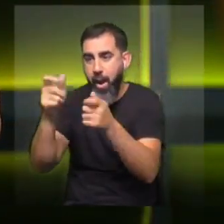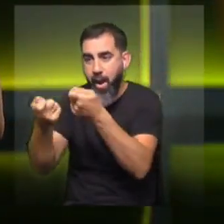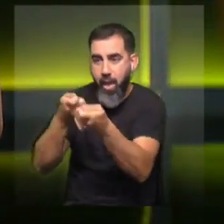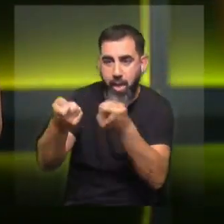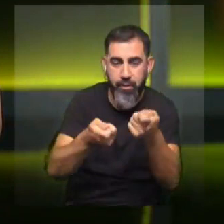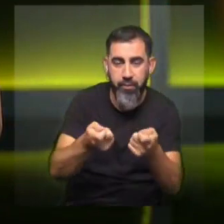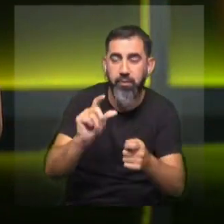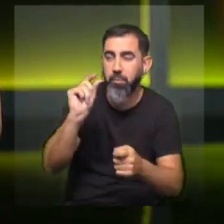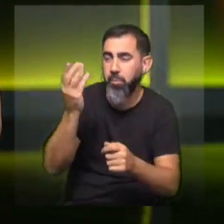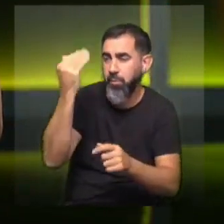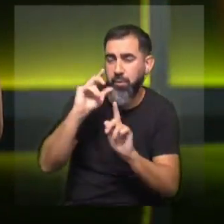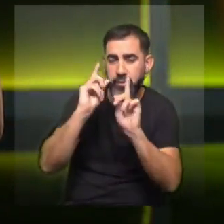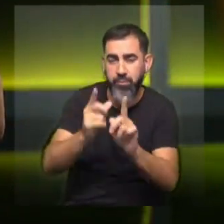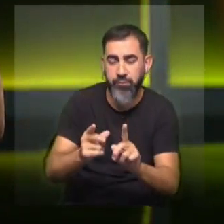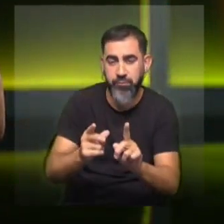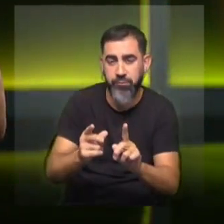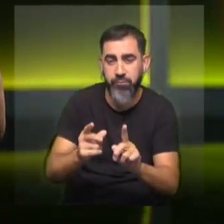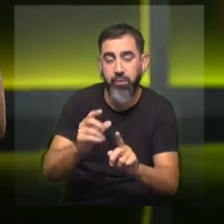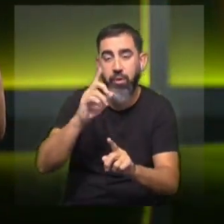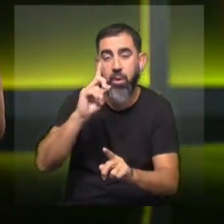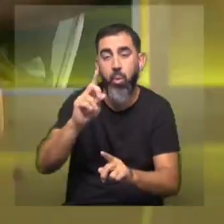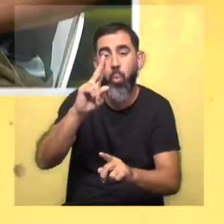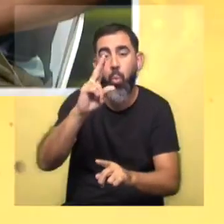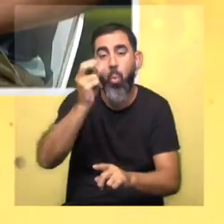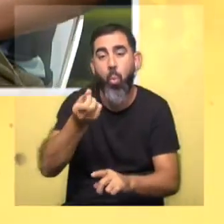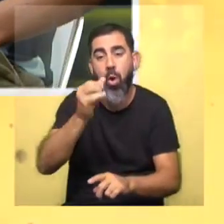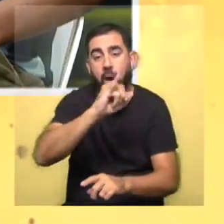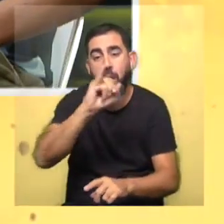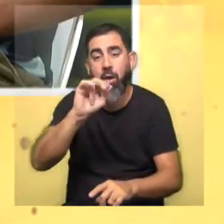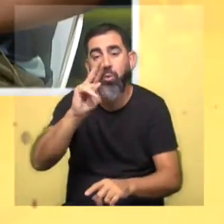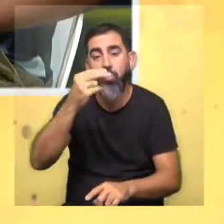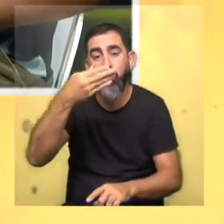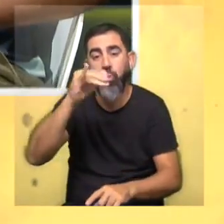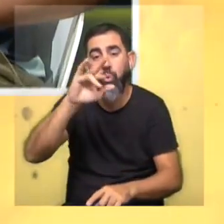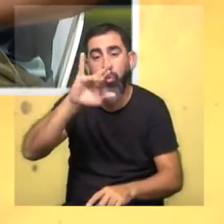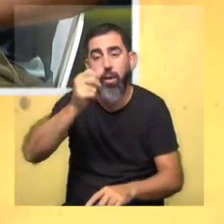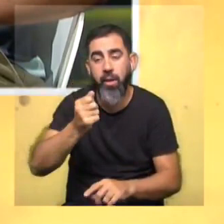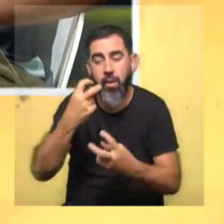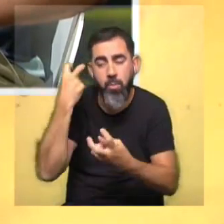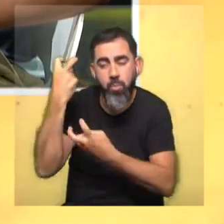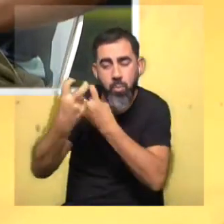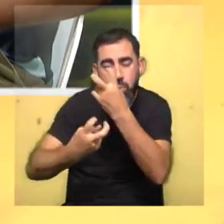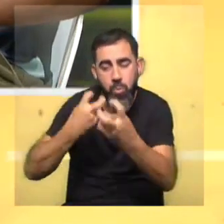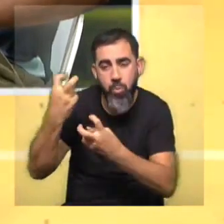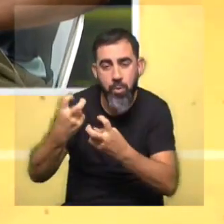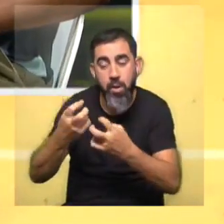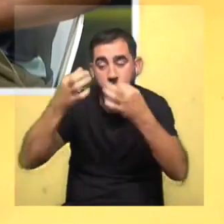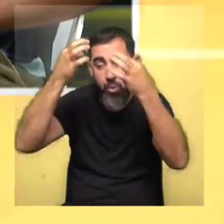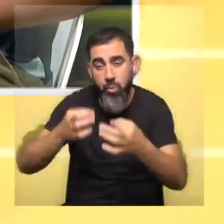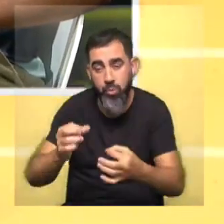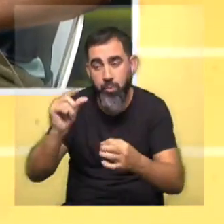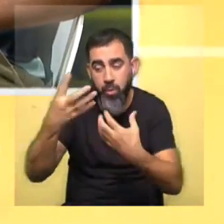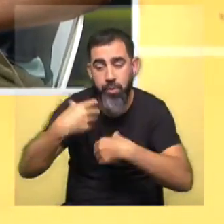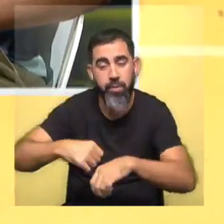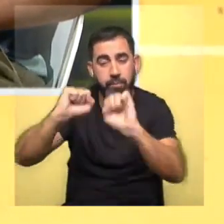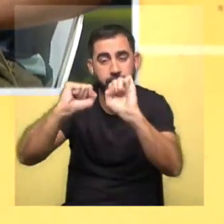hace poquito una guasubiraca, una cría también, que la veníamos corriendo hacía tiempo y se nos dio hace poquito.